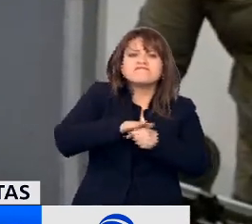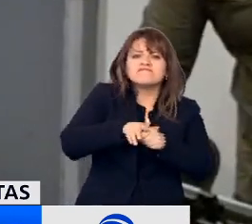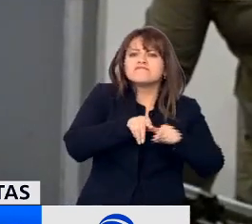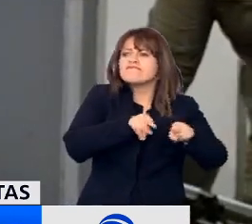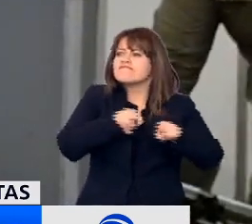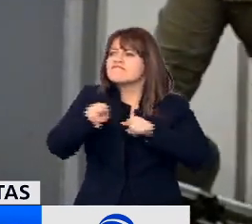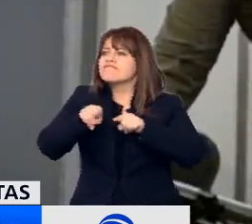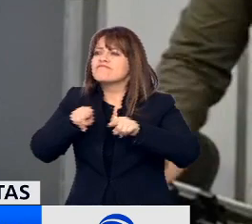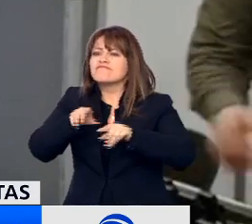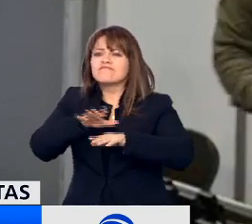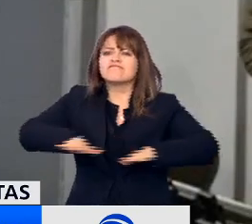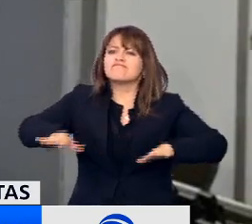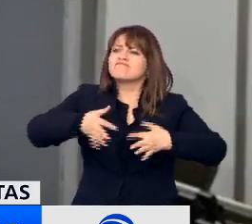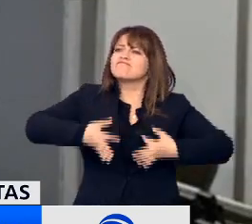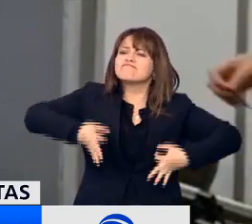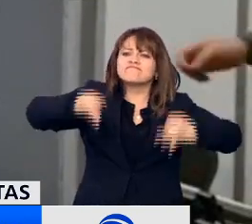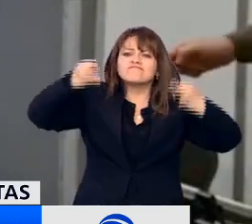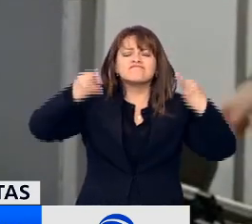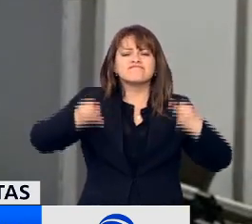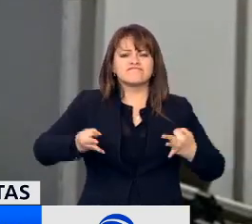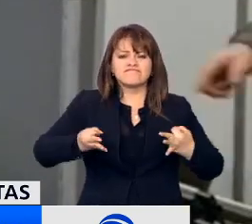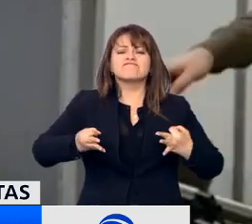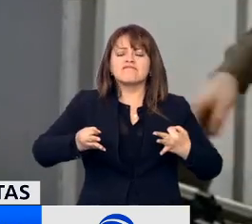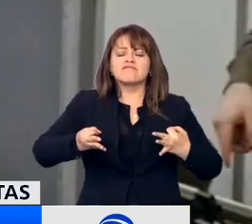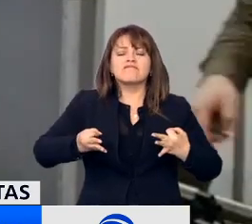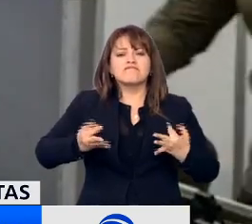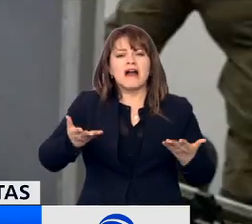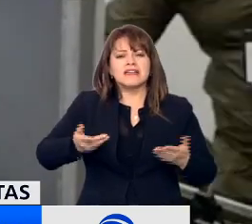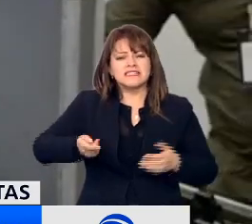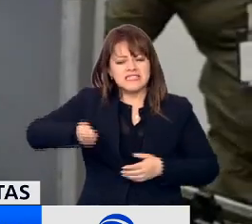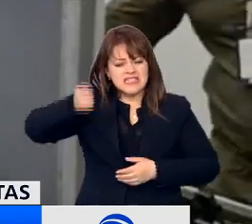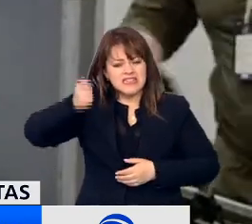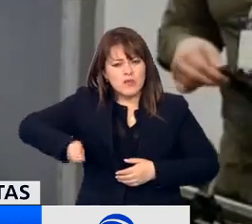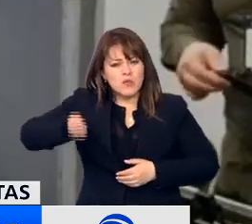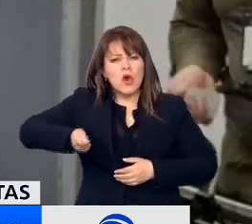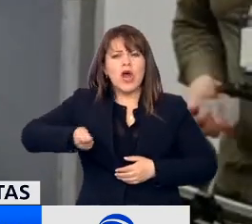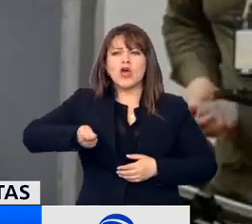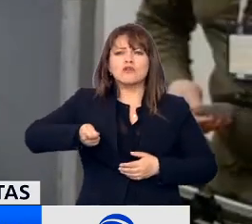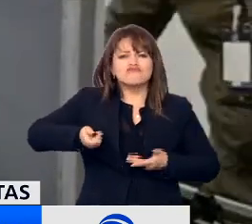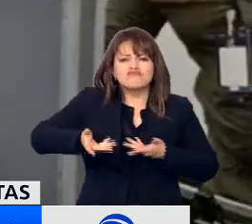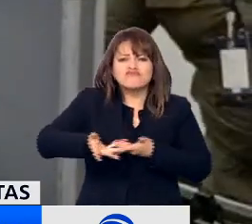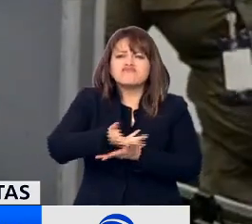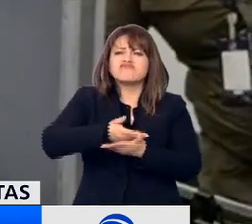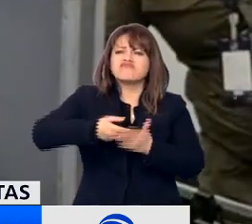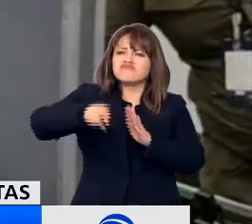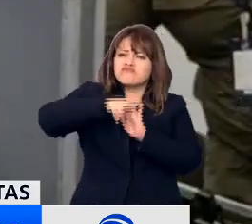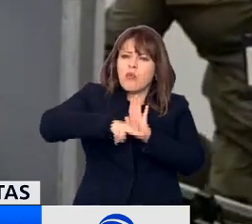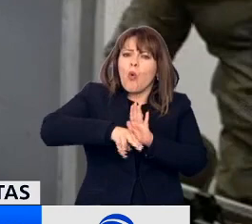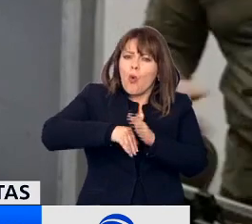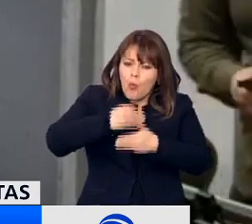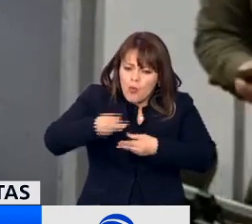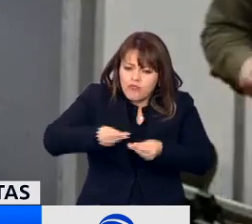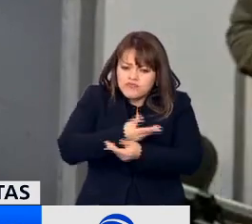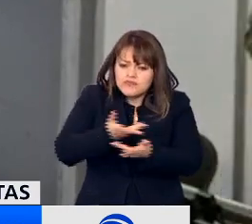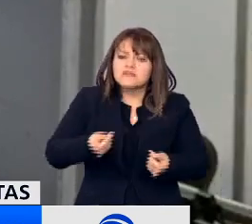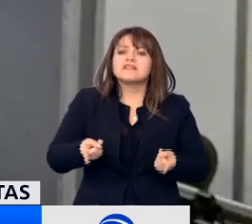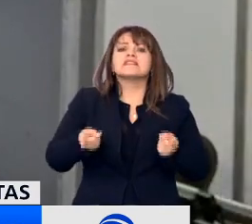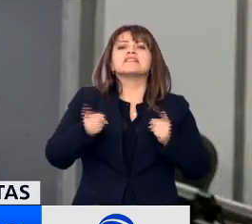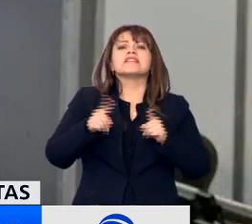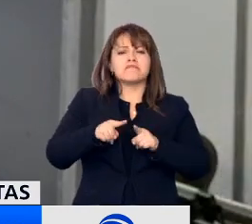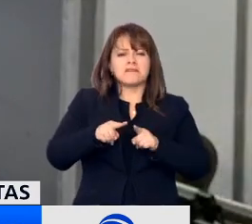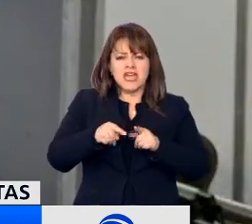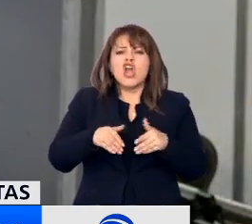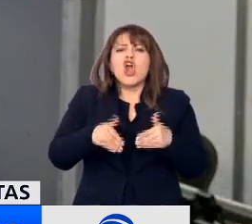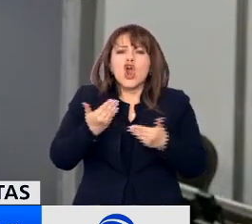como germen, fuente de derecho y, por supuesto, también como